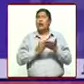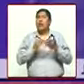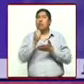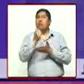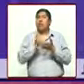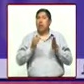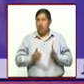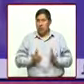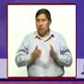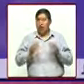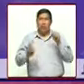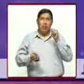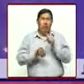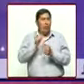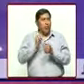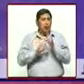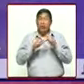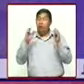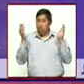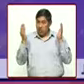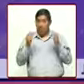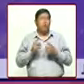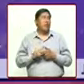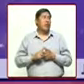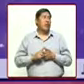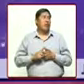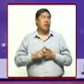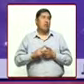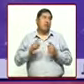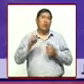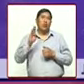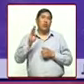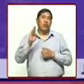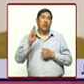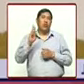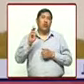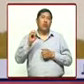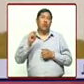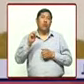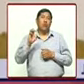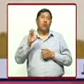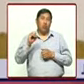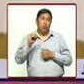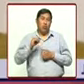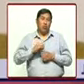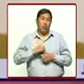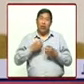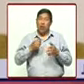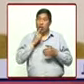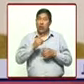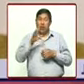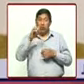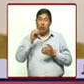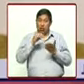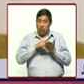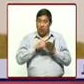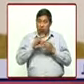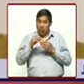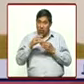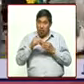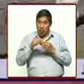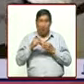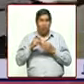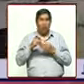artista músico de banda, a una comparación, usted me decía de Bronco, $50,000, nosotros no cobramos ni siquiera la mitad en el